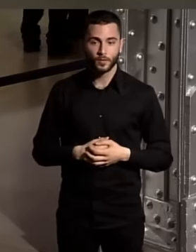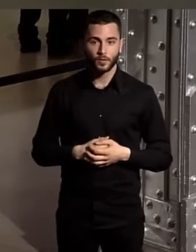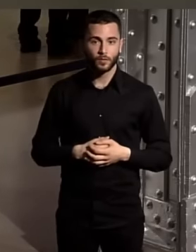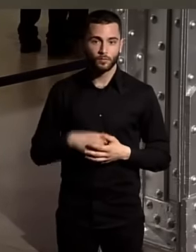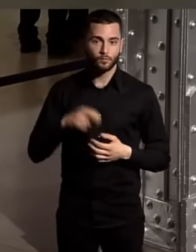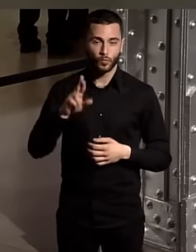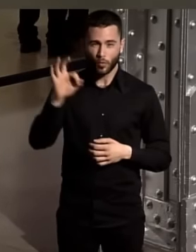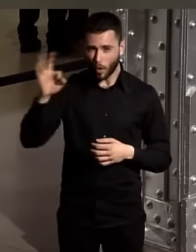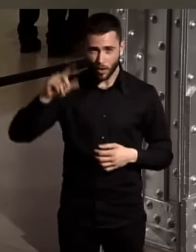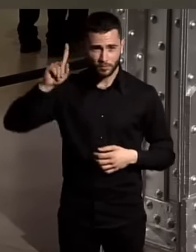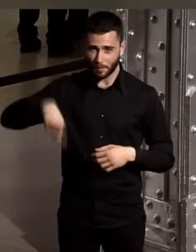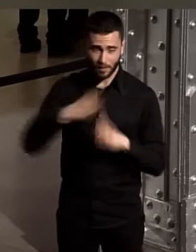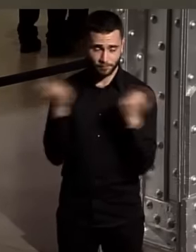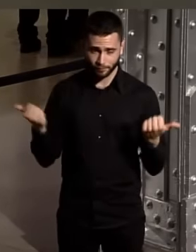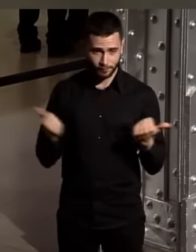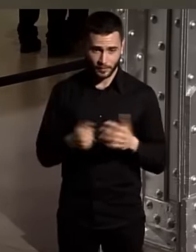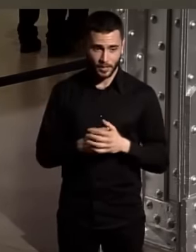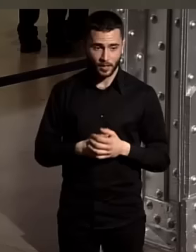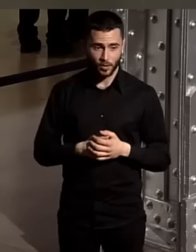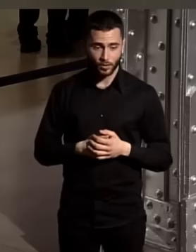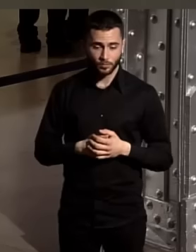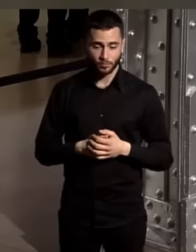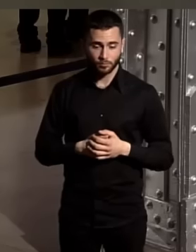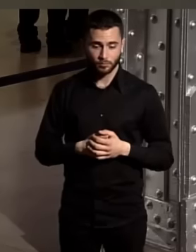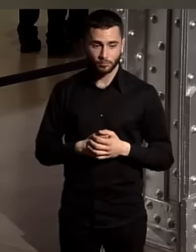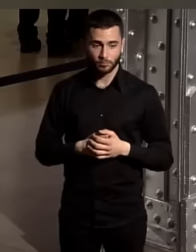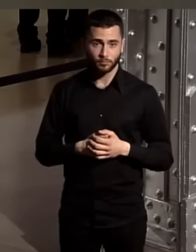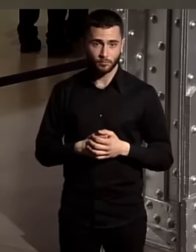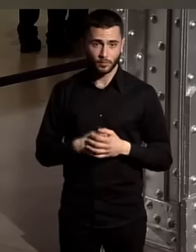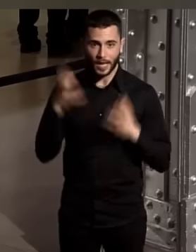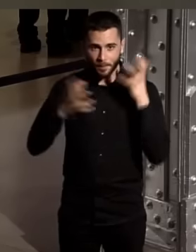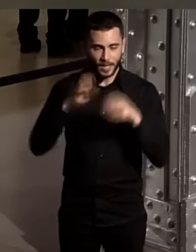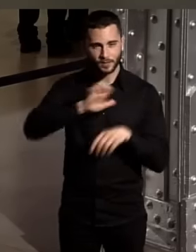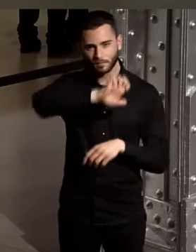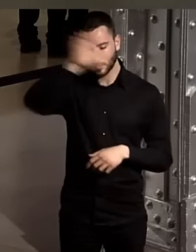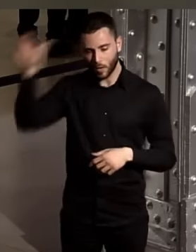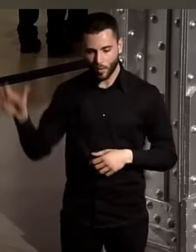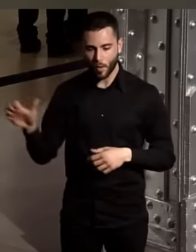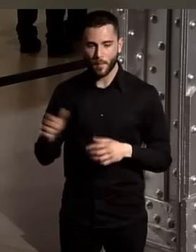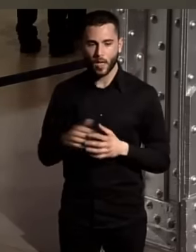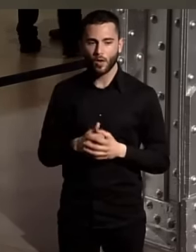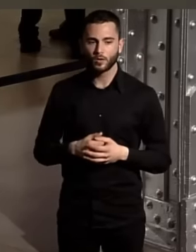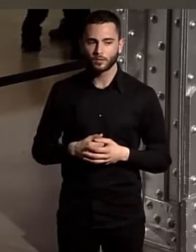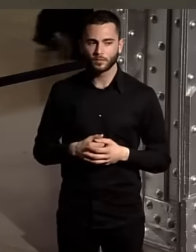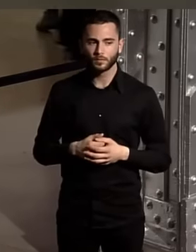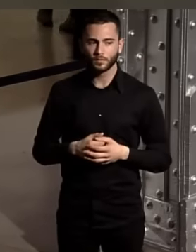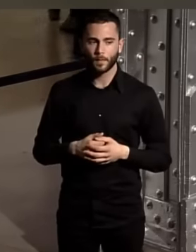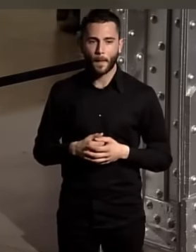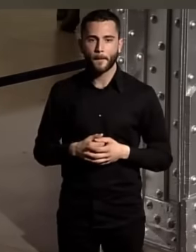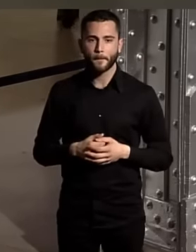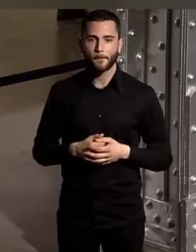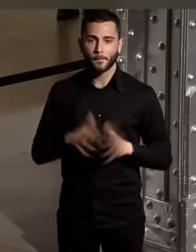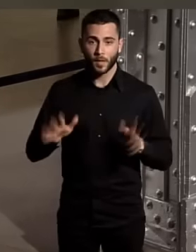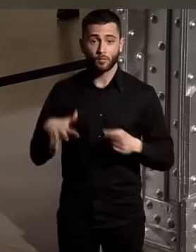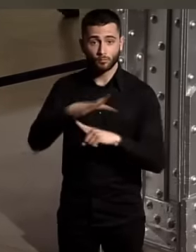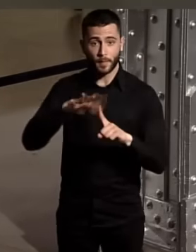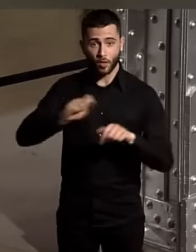siguen siendo magníficos y los caballos europeos también un poco recreados y en parte recuperados que son los taranes pero sobre todo en un medio